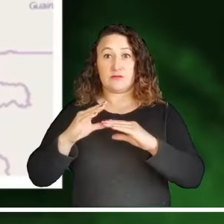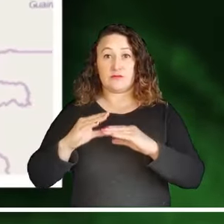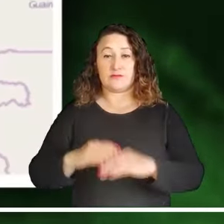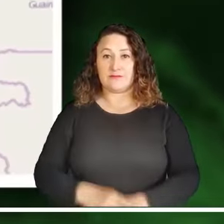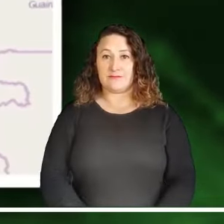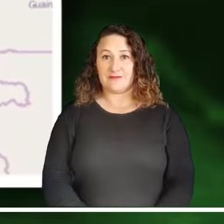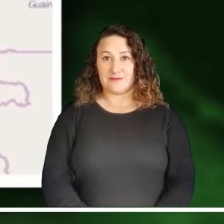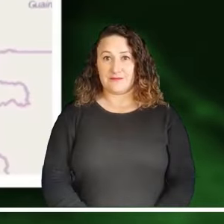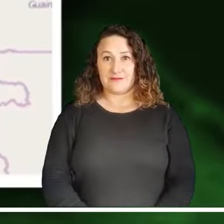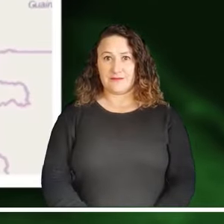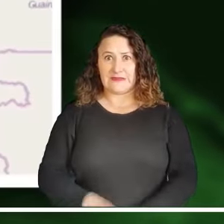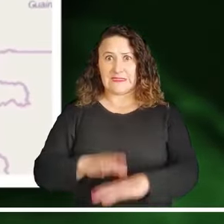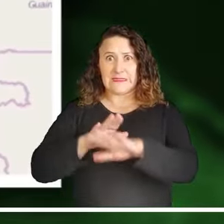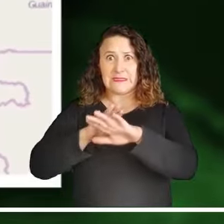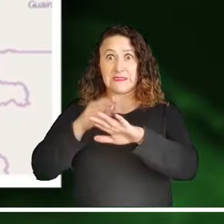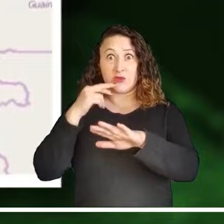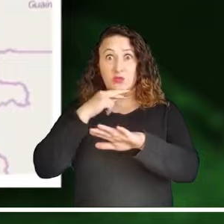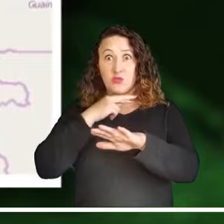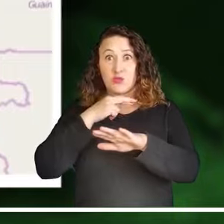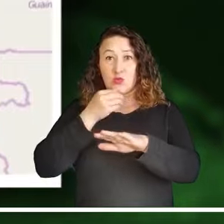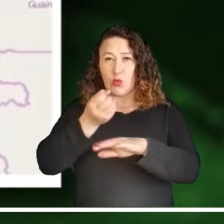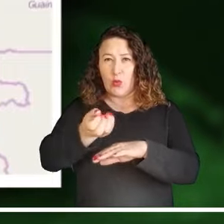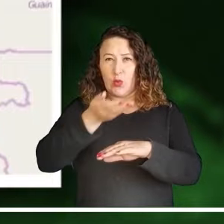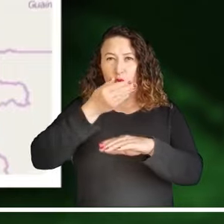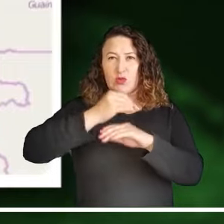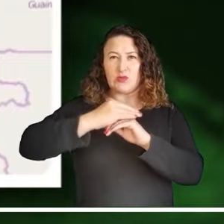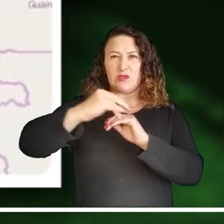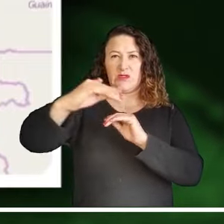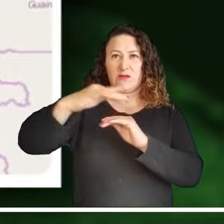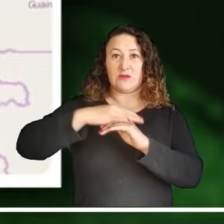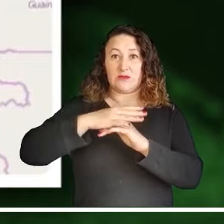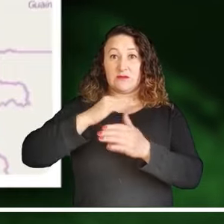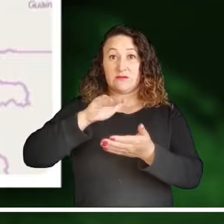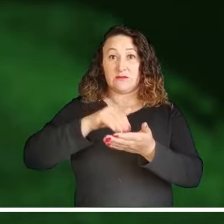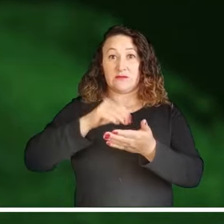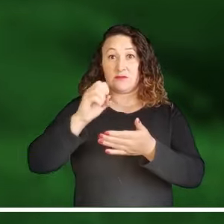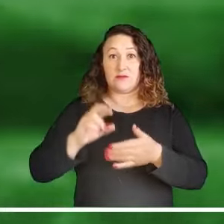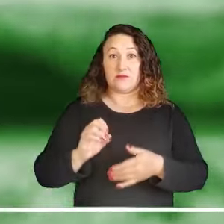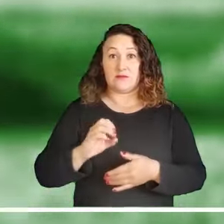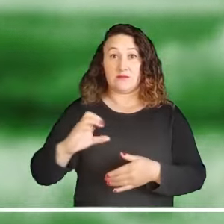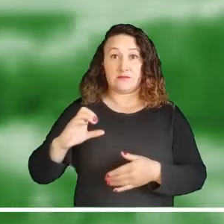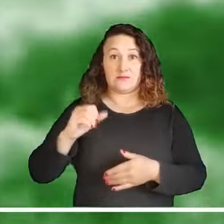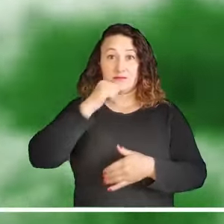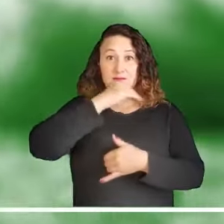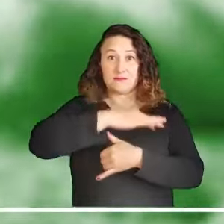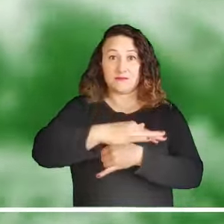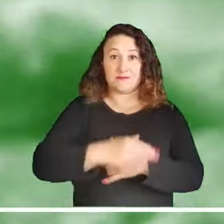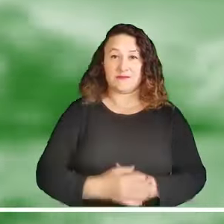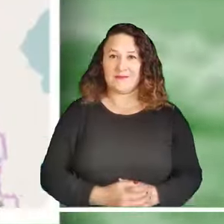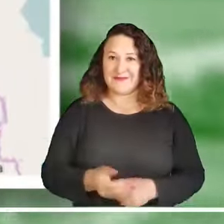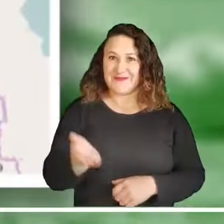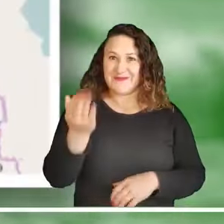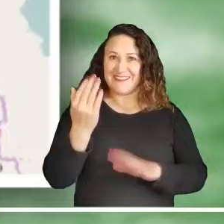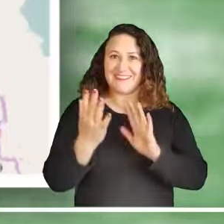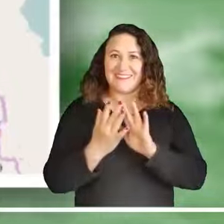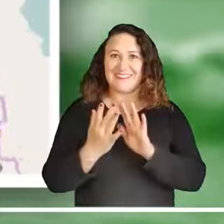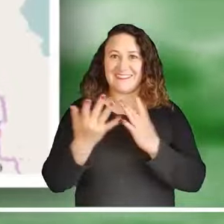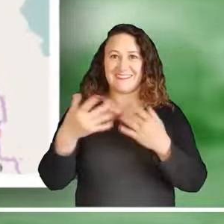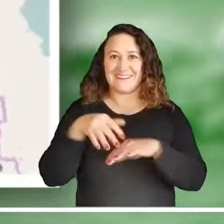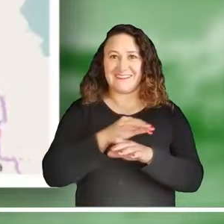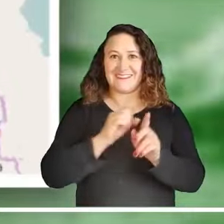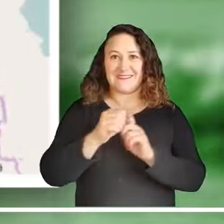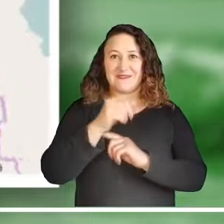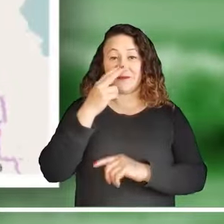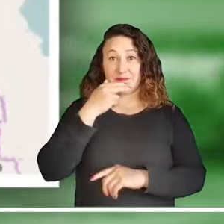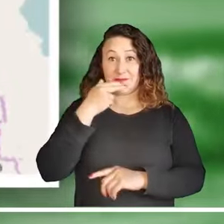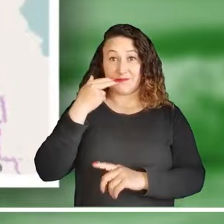Recomendamos estar atentos a los posibles deslizamientos en Chocó, Nariño y Cauca. Alerta roja por viento y